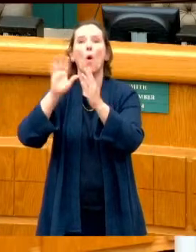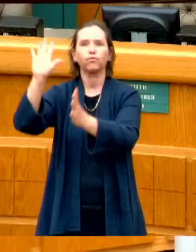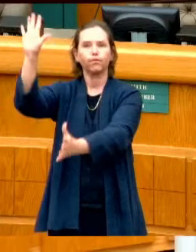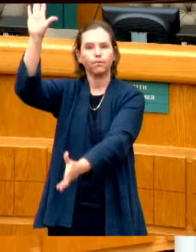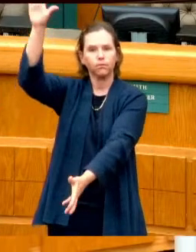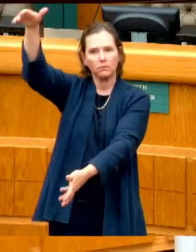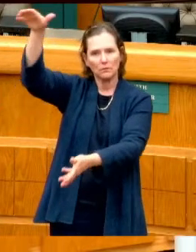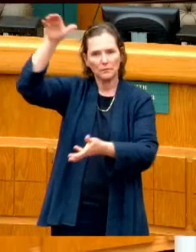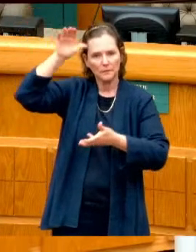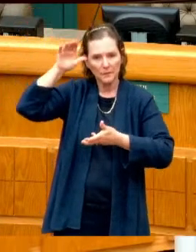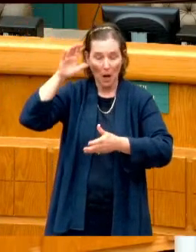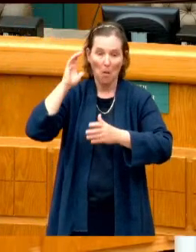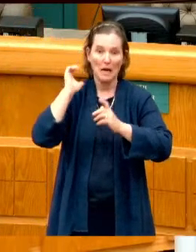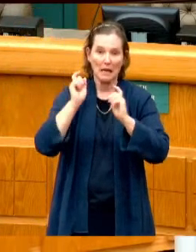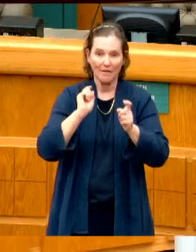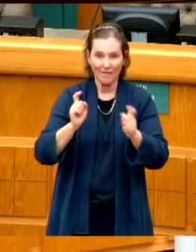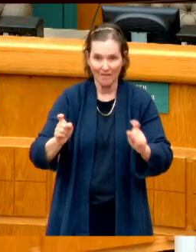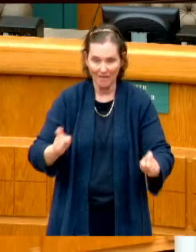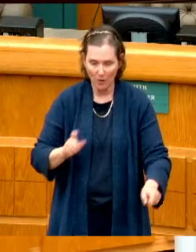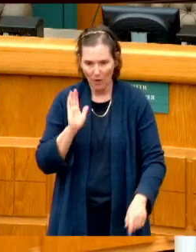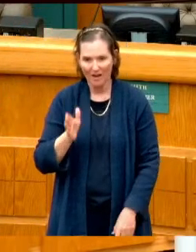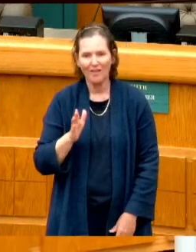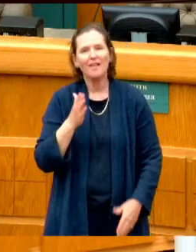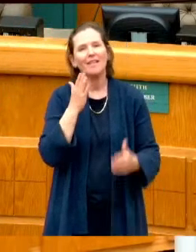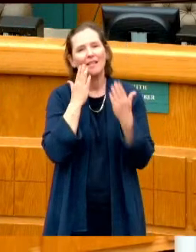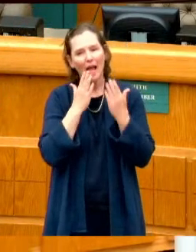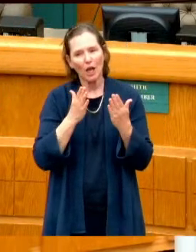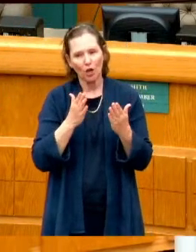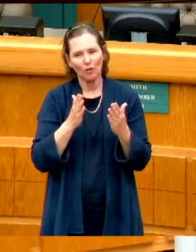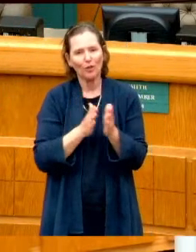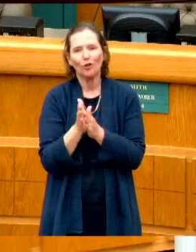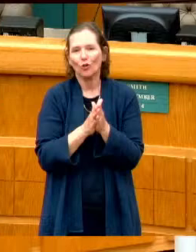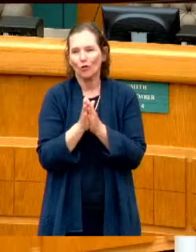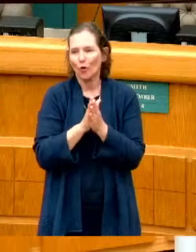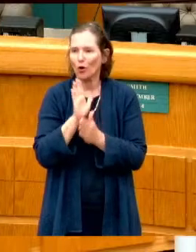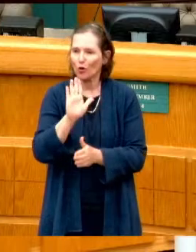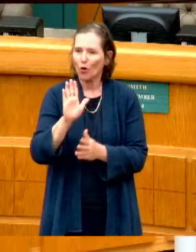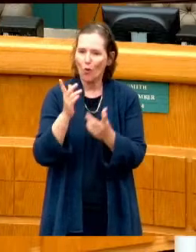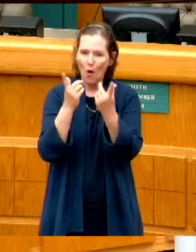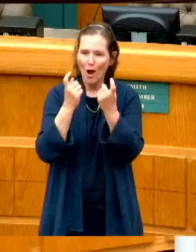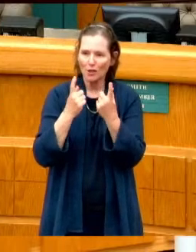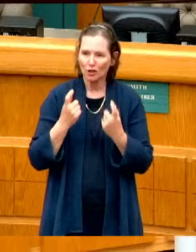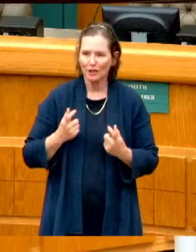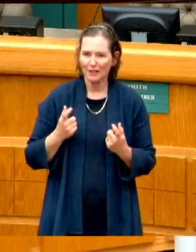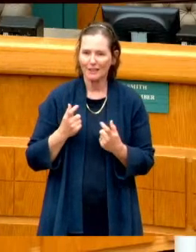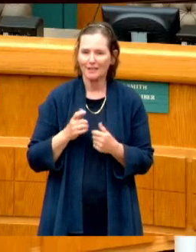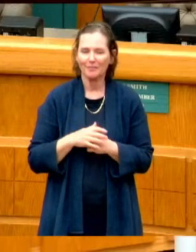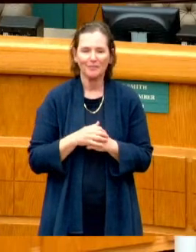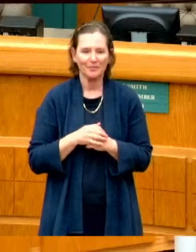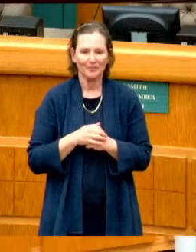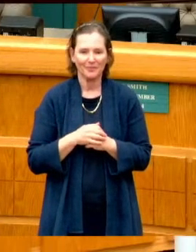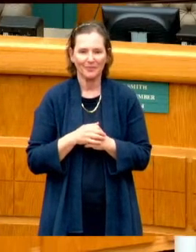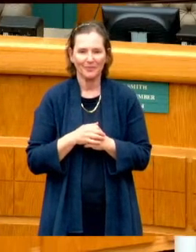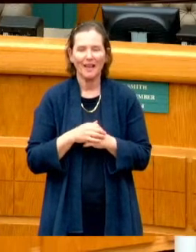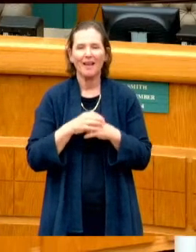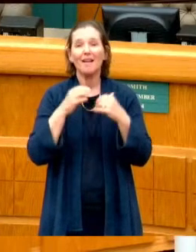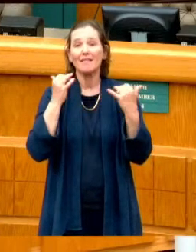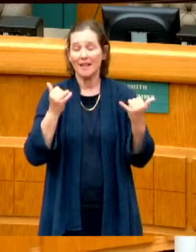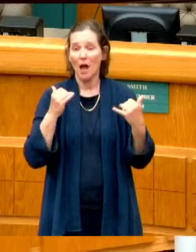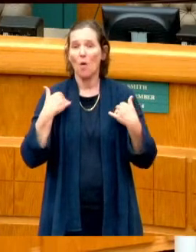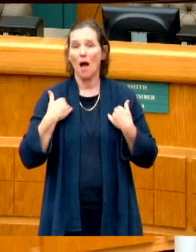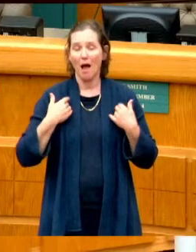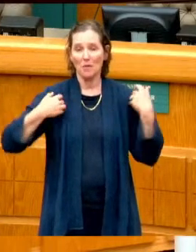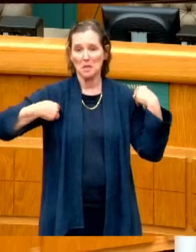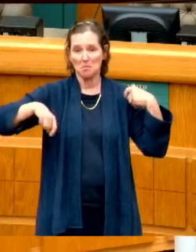We look forward to hearing from you or any questions that you might have. Ha sido una muy buena semana en cuanto a